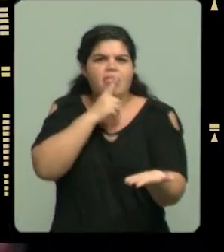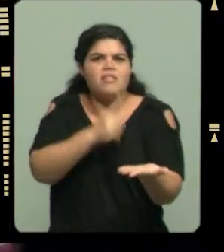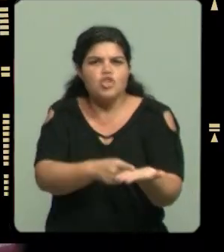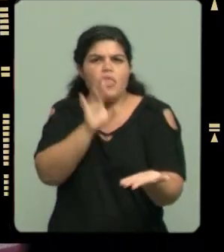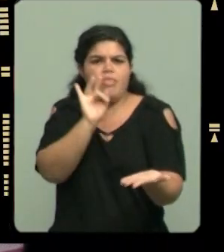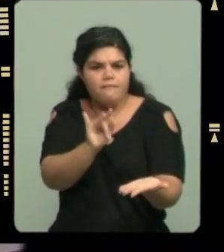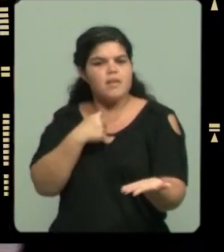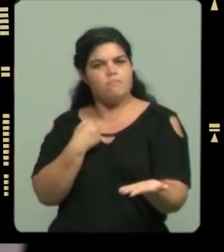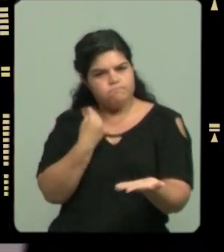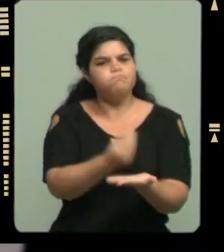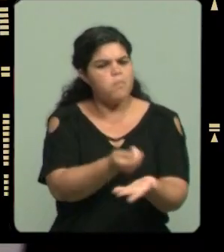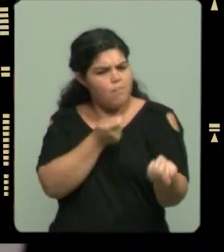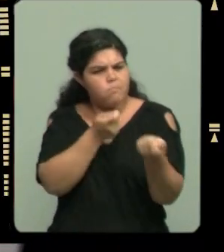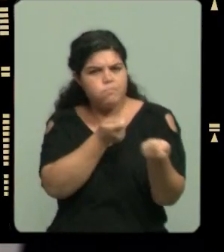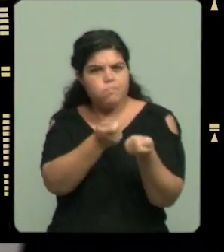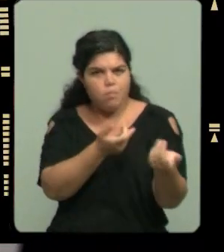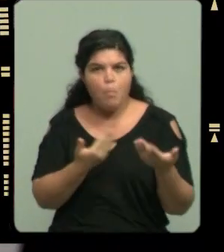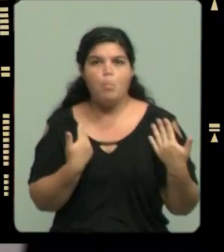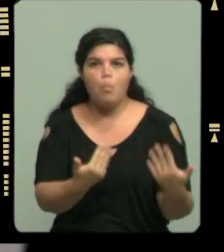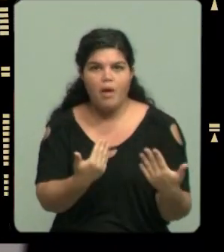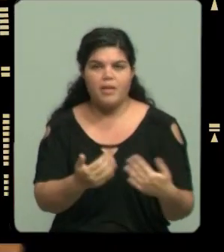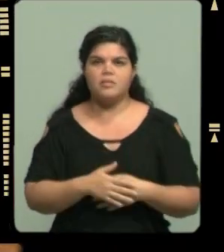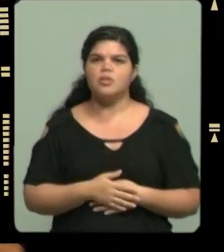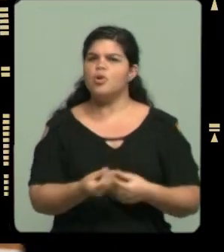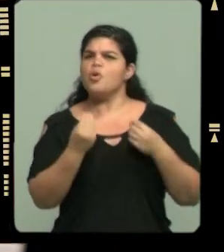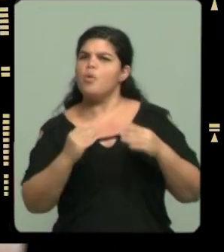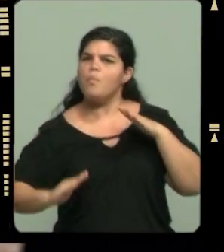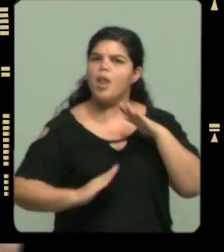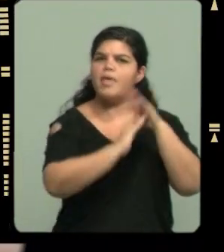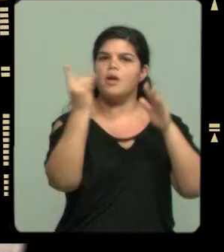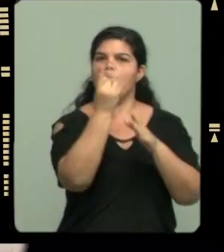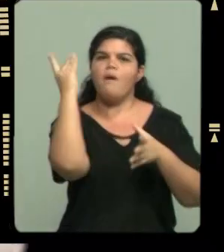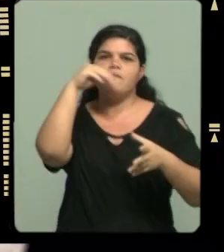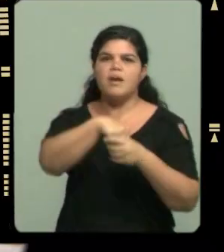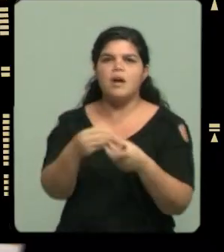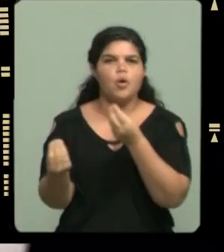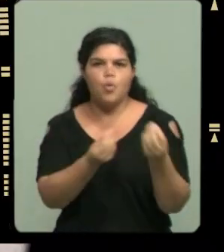complejas. ¿Cómo es la formación de líderes en el ámbito universitario?